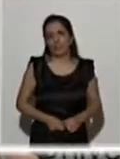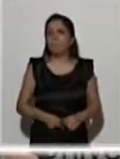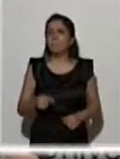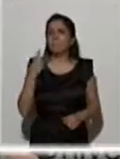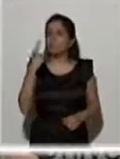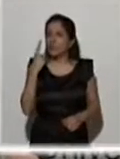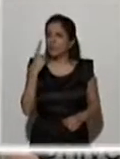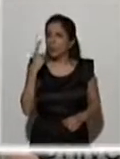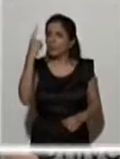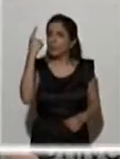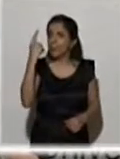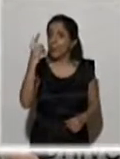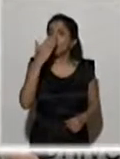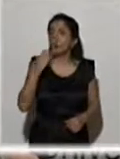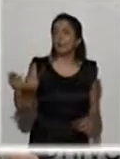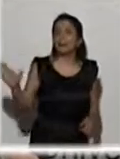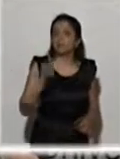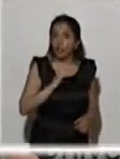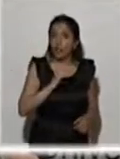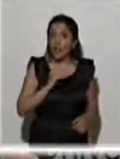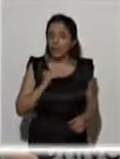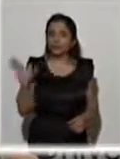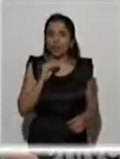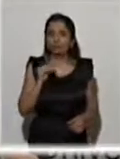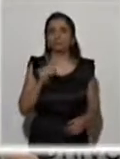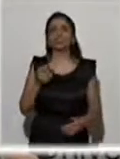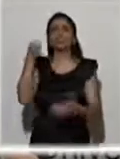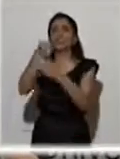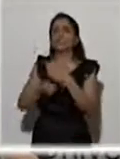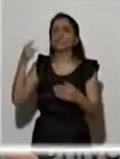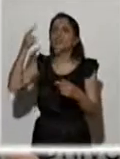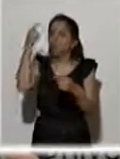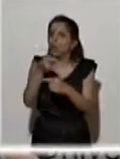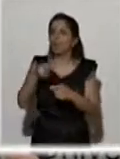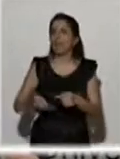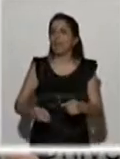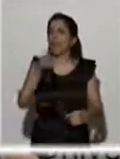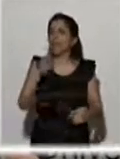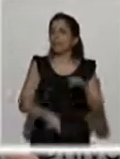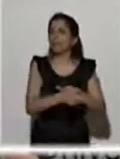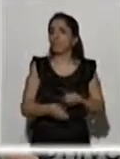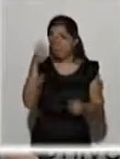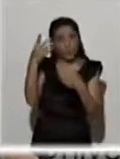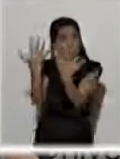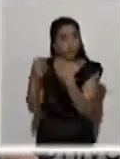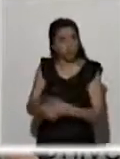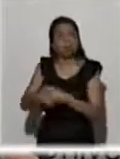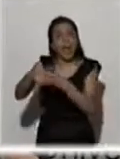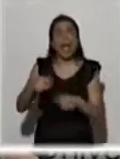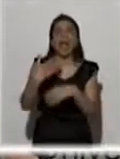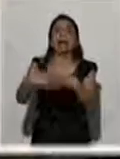lo primero, que Córdoba toda junta se pare contra el narcotráfico. Está en sus manos, gobernador. Yo no lo agravio. No me conteste, sino